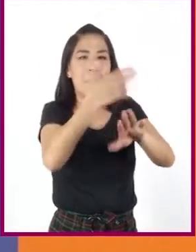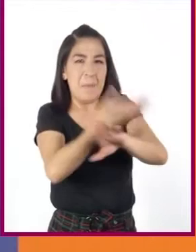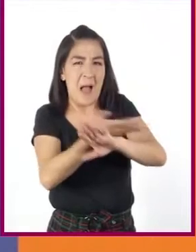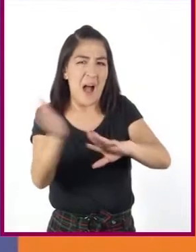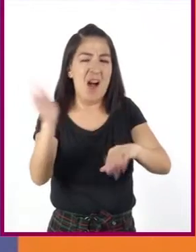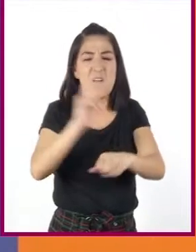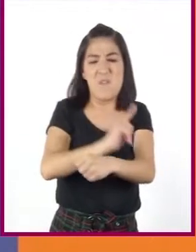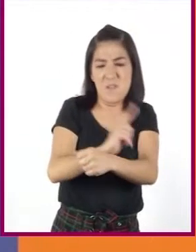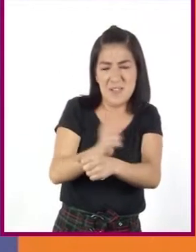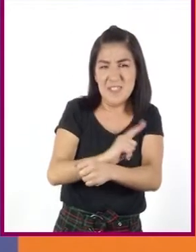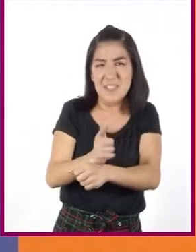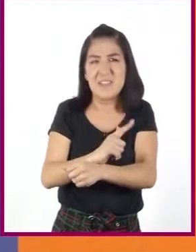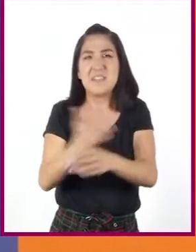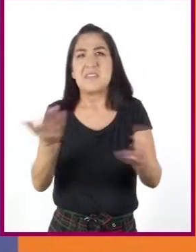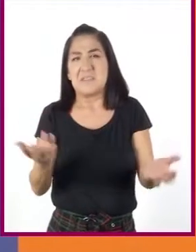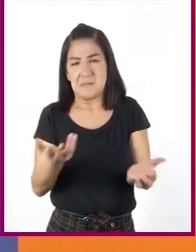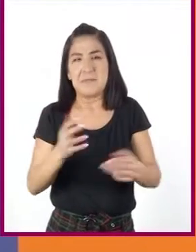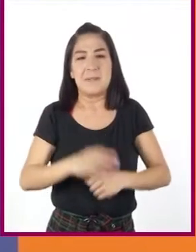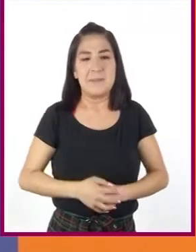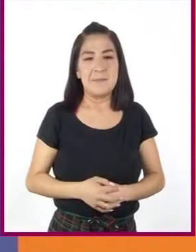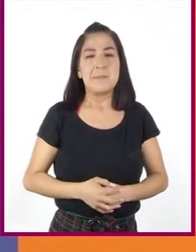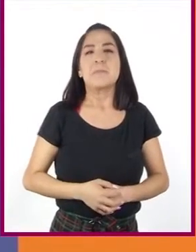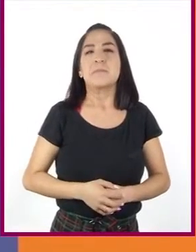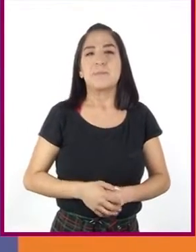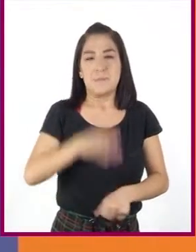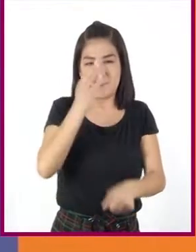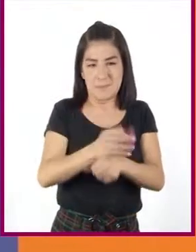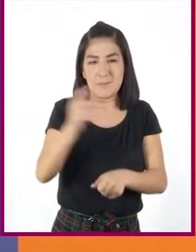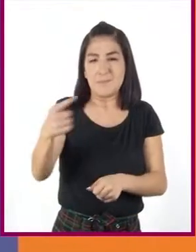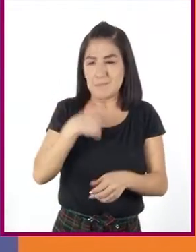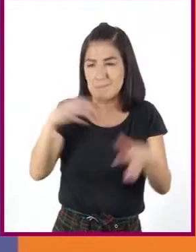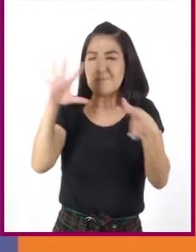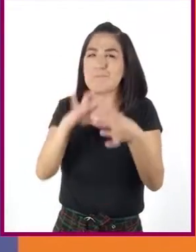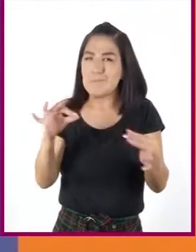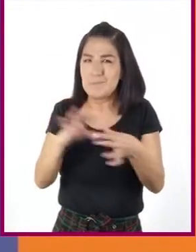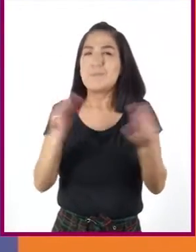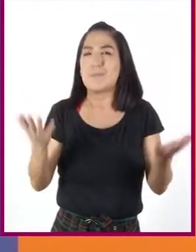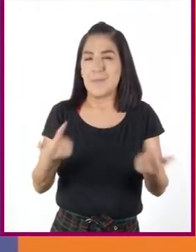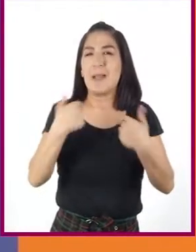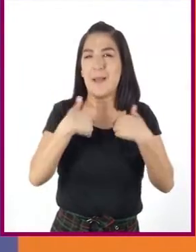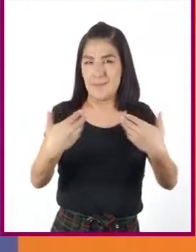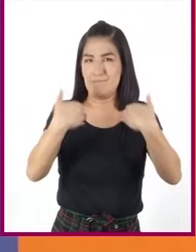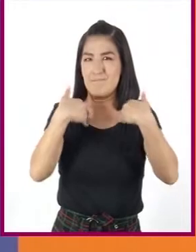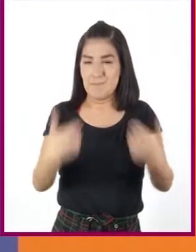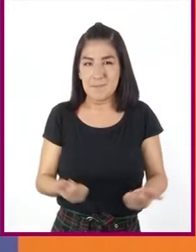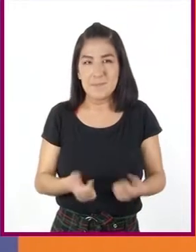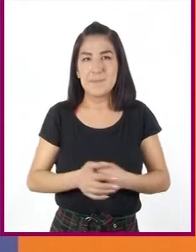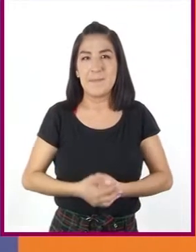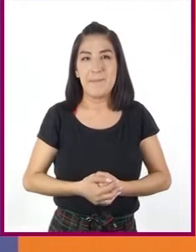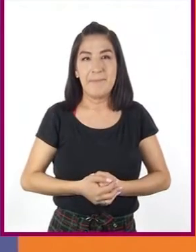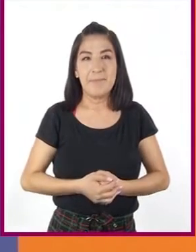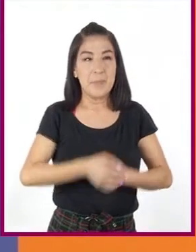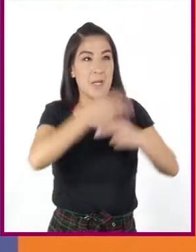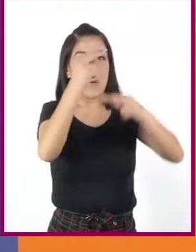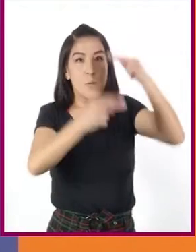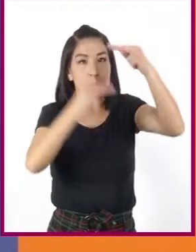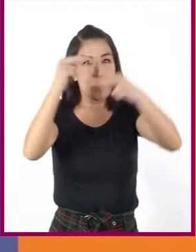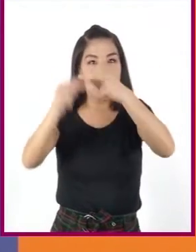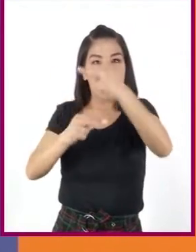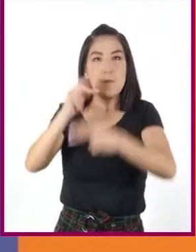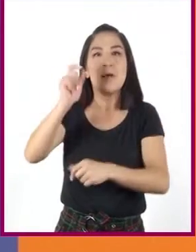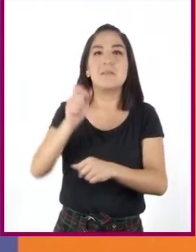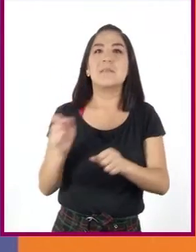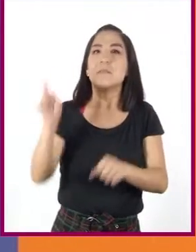o grises. Entonces, con lo que nos explica, entiendo que la presencia de nubes influye en el estado